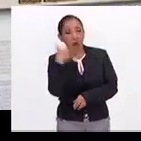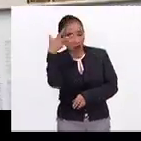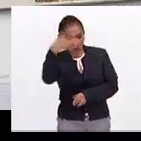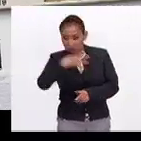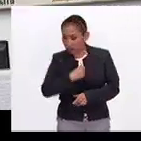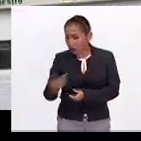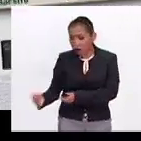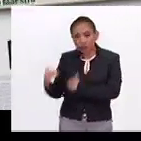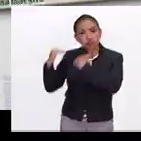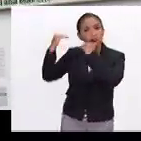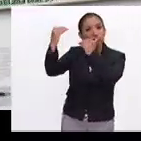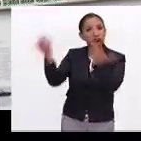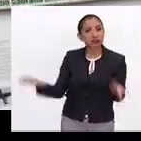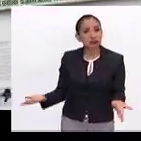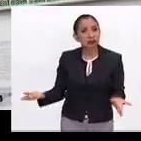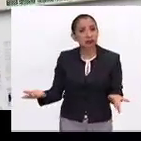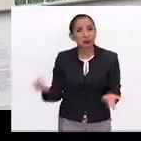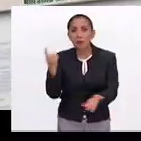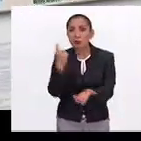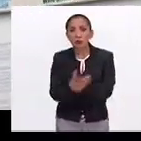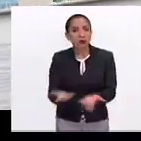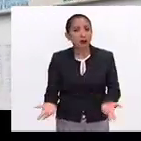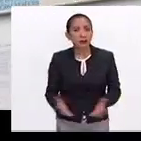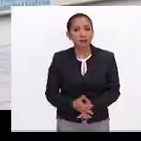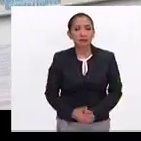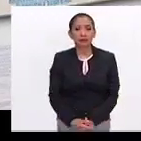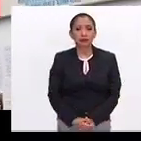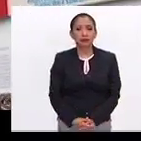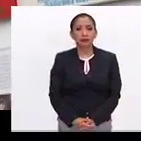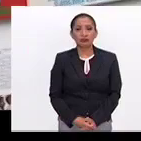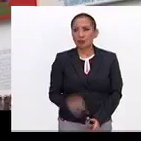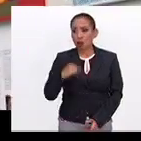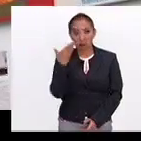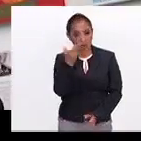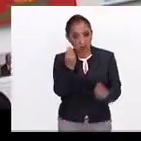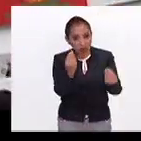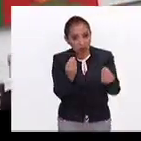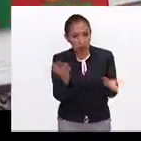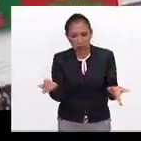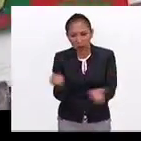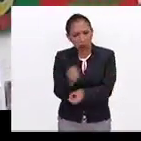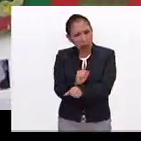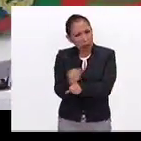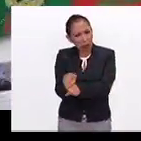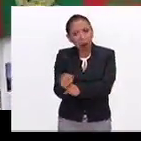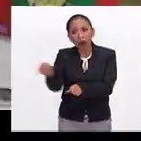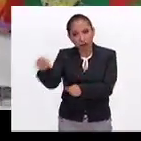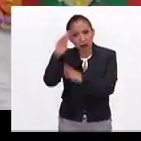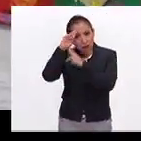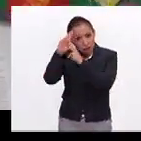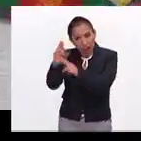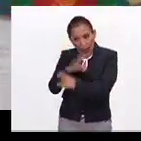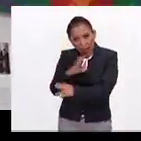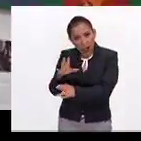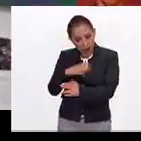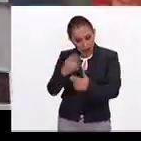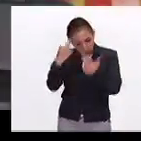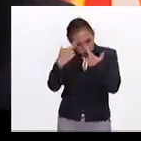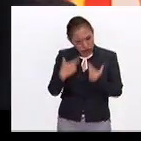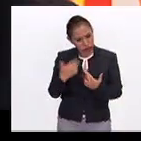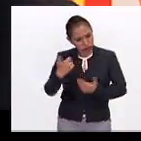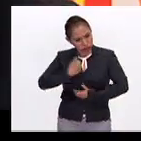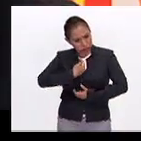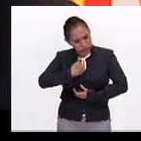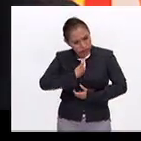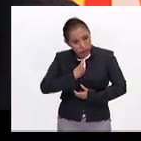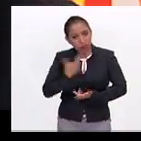No piden demasiado, tienen dignidad, están muy orgullosos de sí mismos, pero quieren un futuro